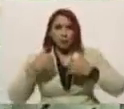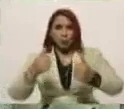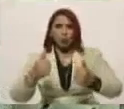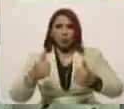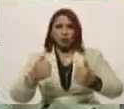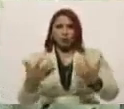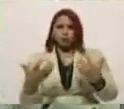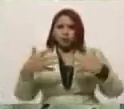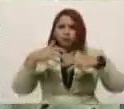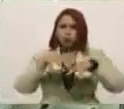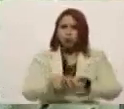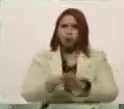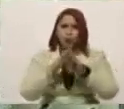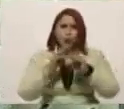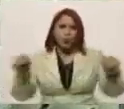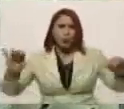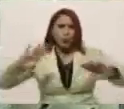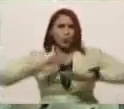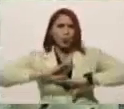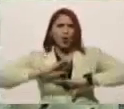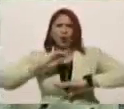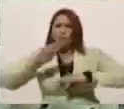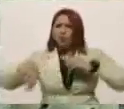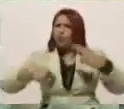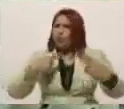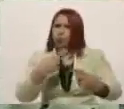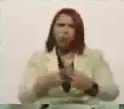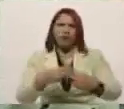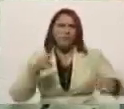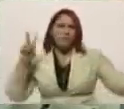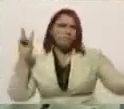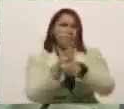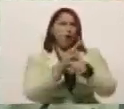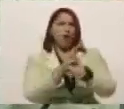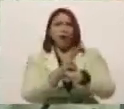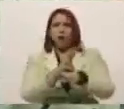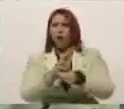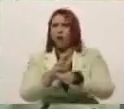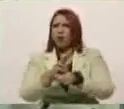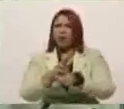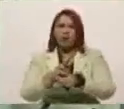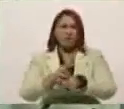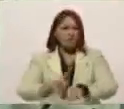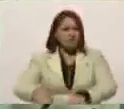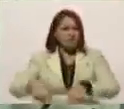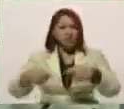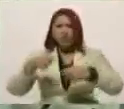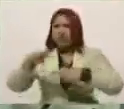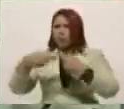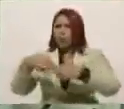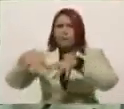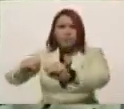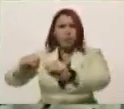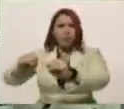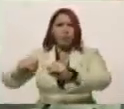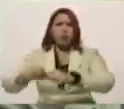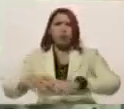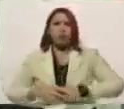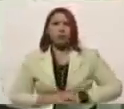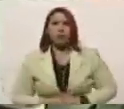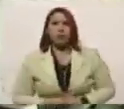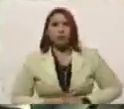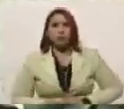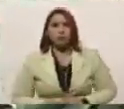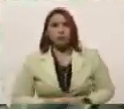la integridad territorial y que nunca sean violadas por la bota de ningún invasor imperialista.